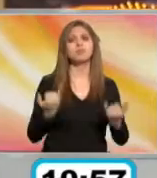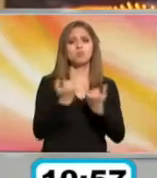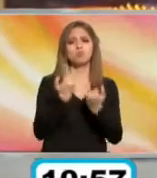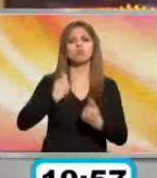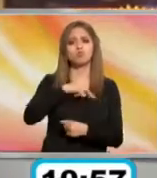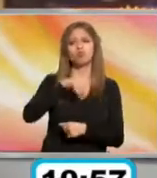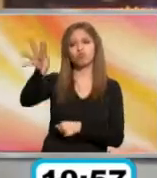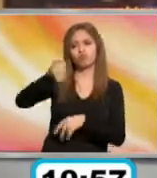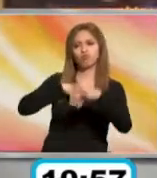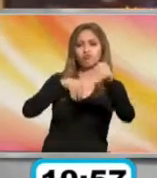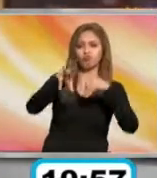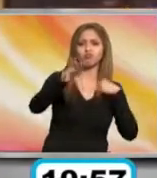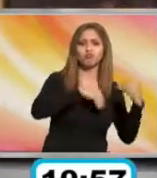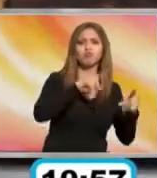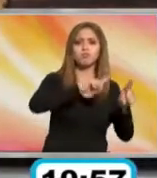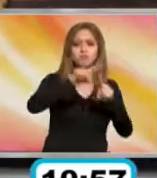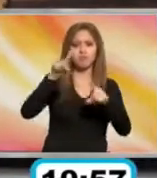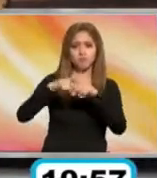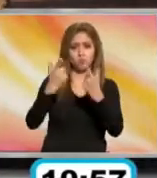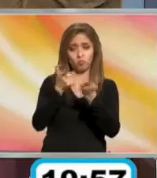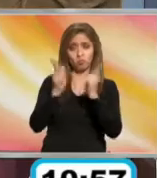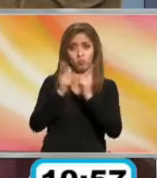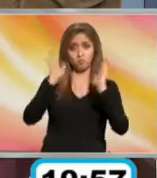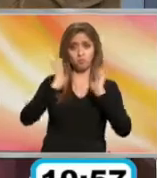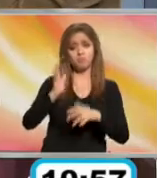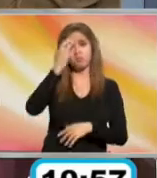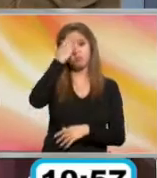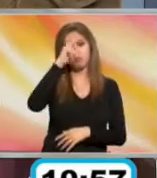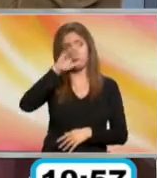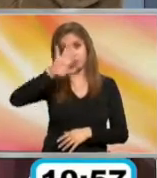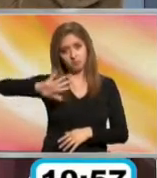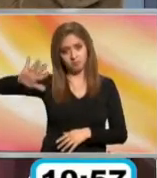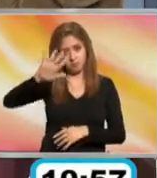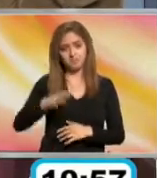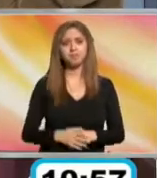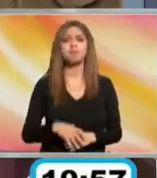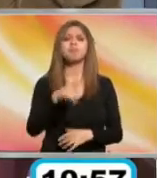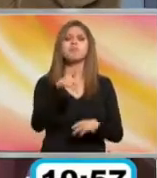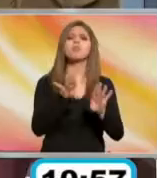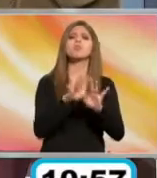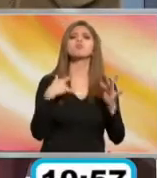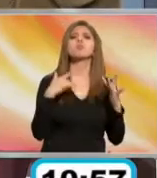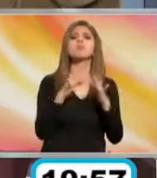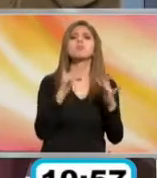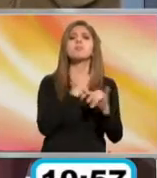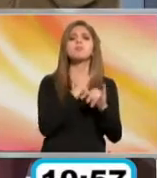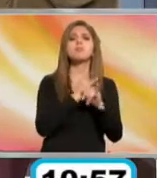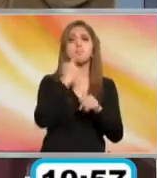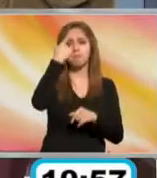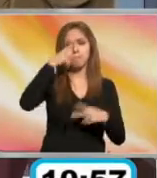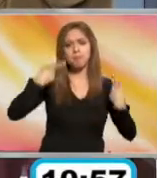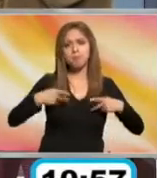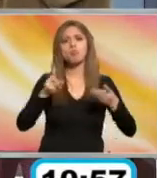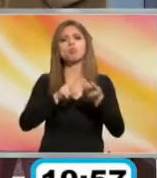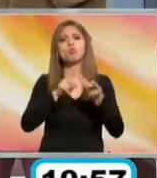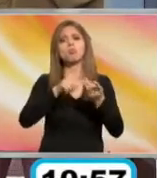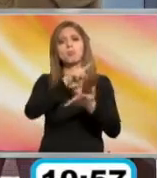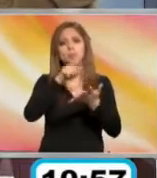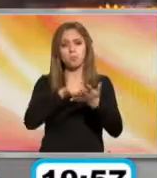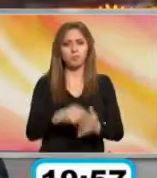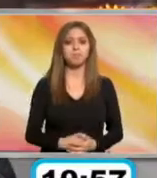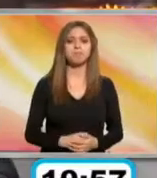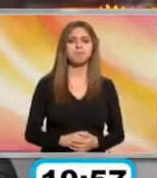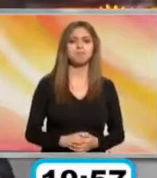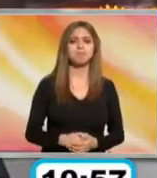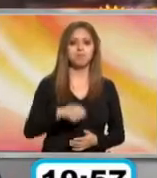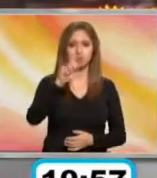impregnamos de las bandas ya consolidadas, ¿no? Por supuesto. Las redes sociales para que los busquen, estén al pendiente de sus presentaciones, ¿dónde van a andar? Estamos en todos